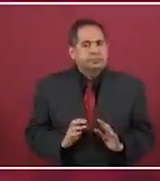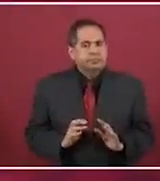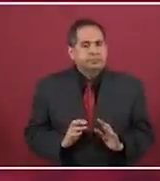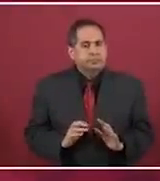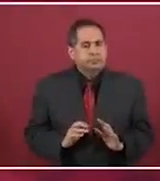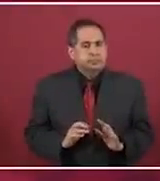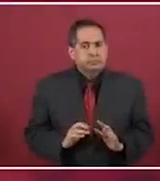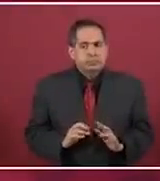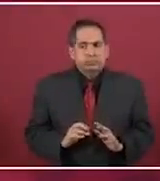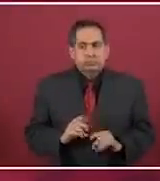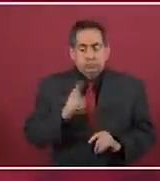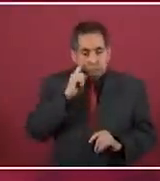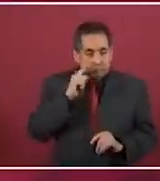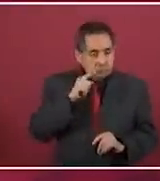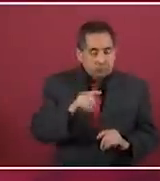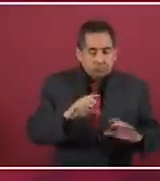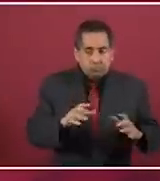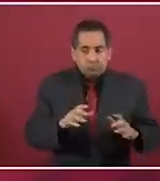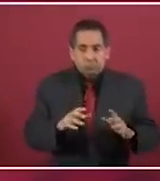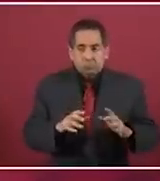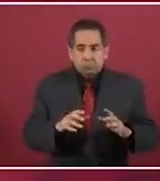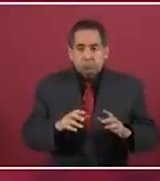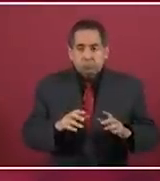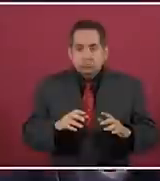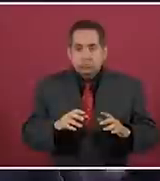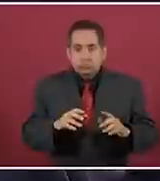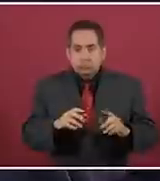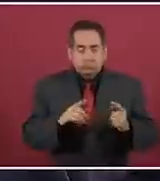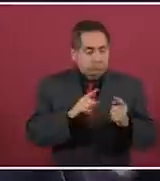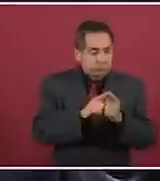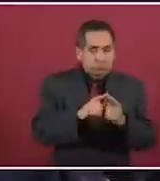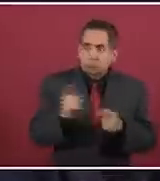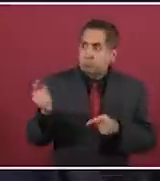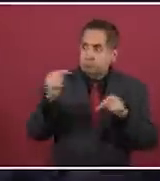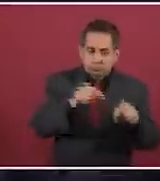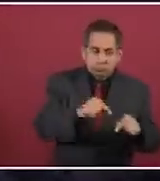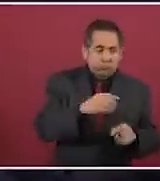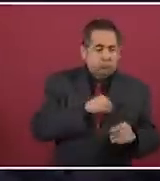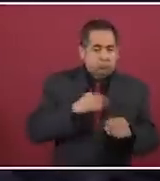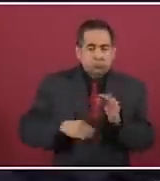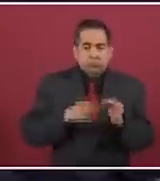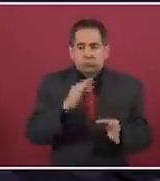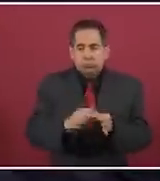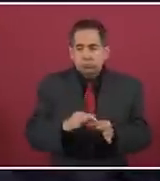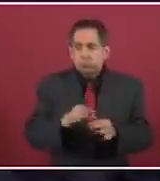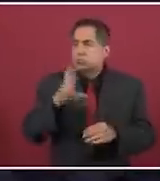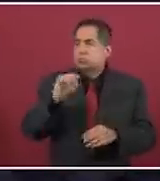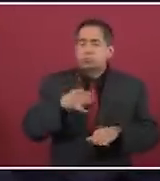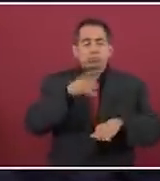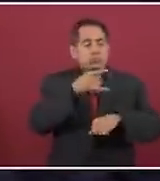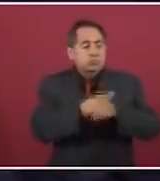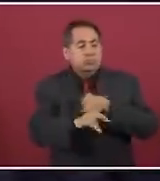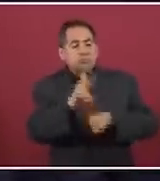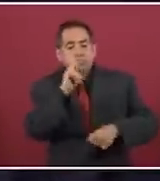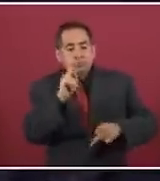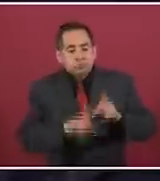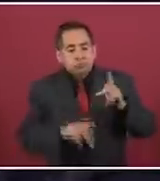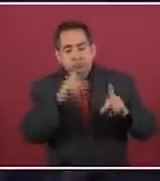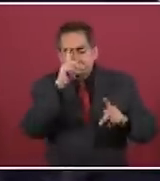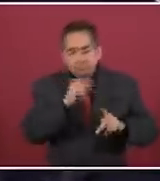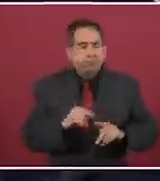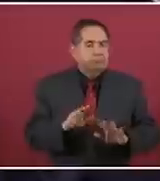Vas a ganar, pero vas a cumplir, no vas a dejar la obra a